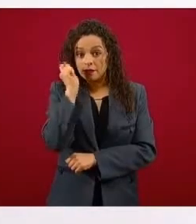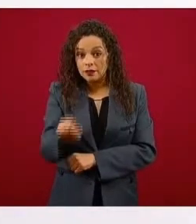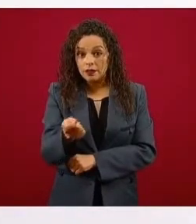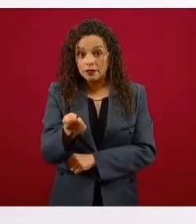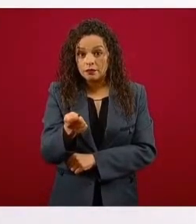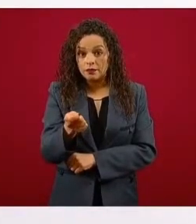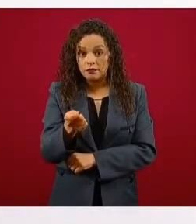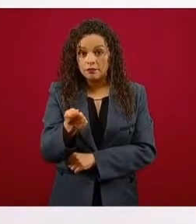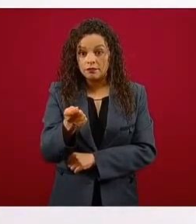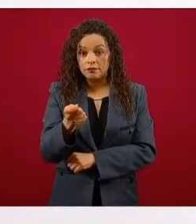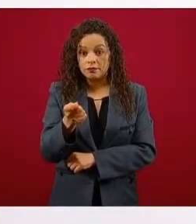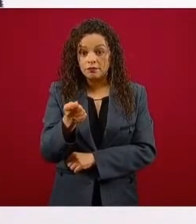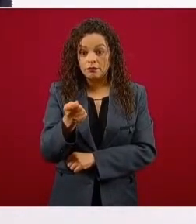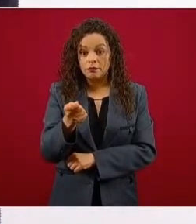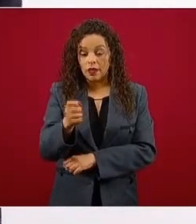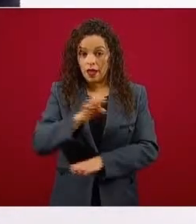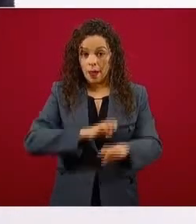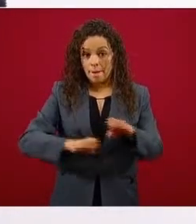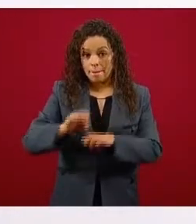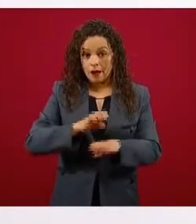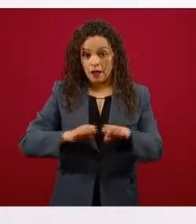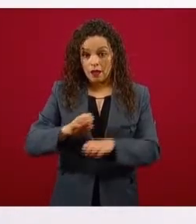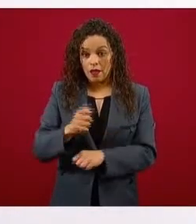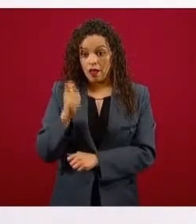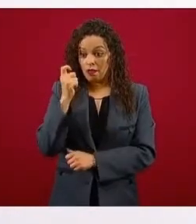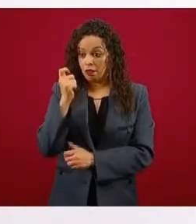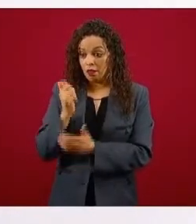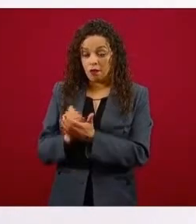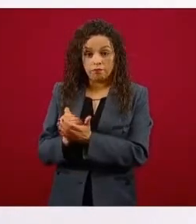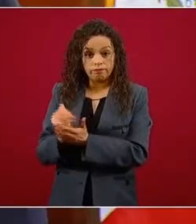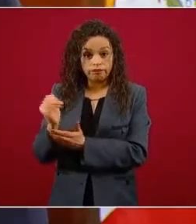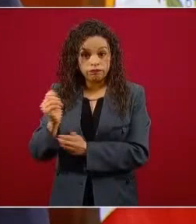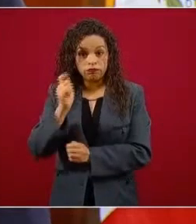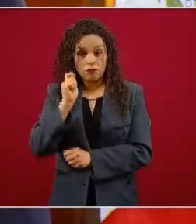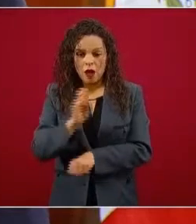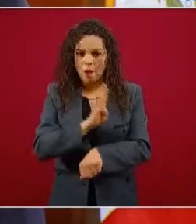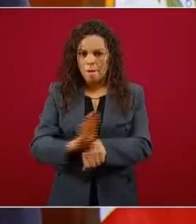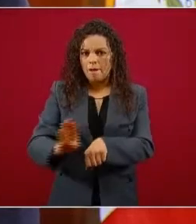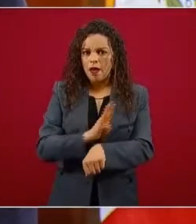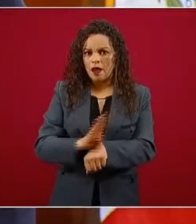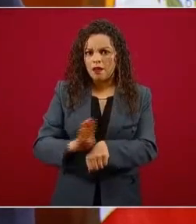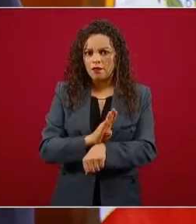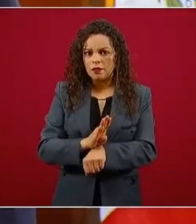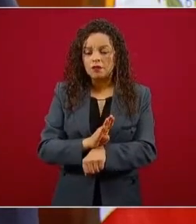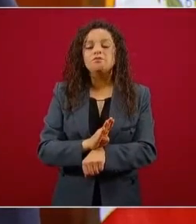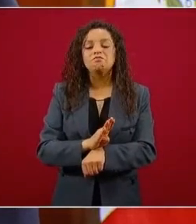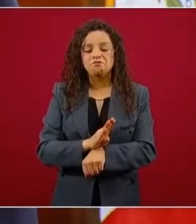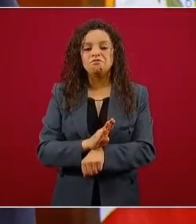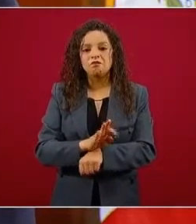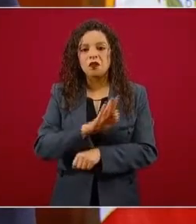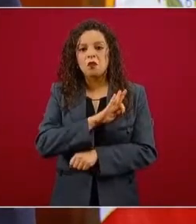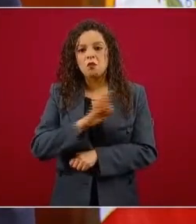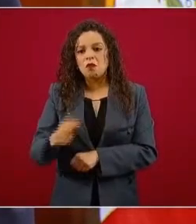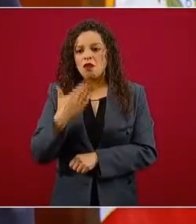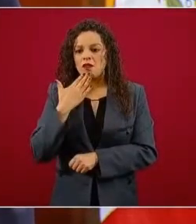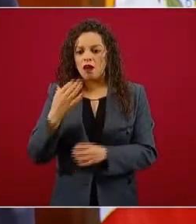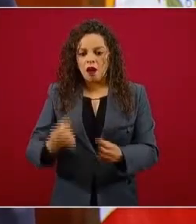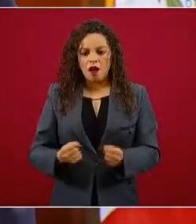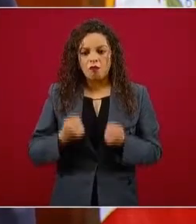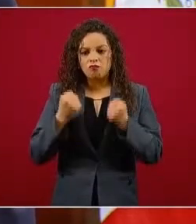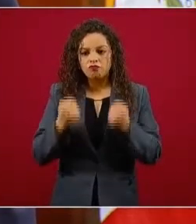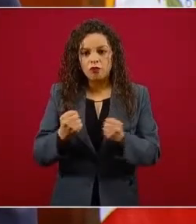ingresos se ven beneficiados con el fortalecimiento de la capacidad de consumo de las